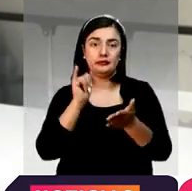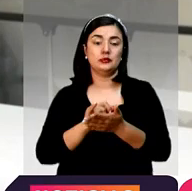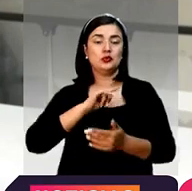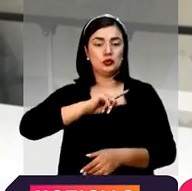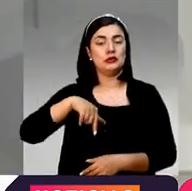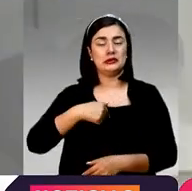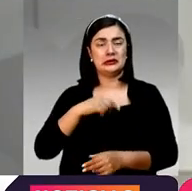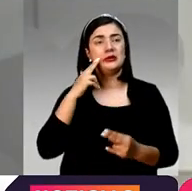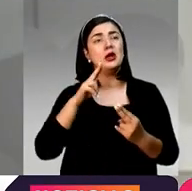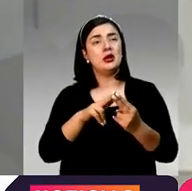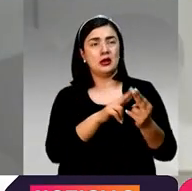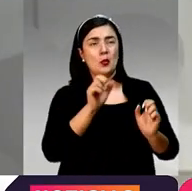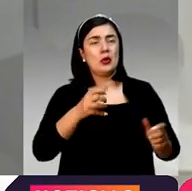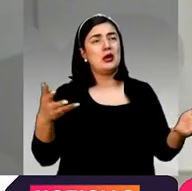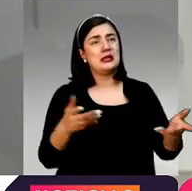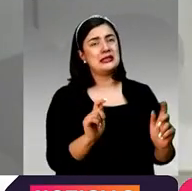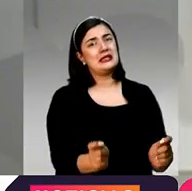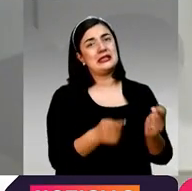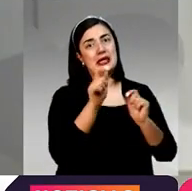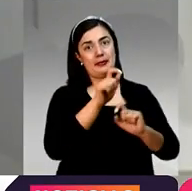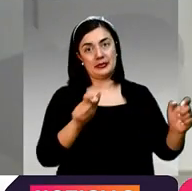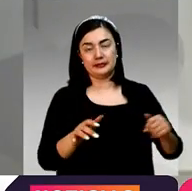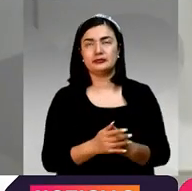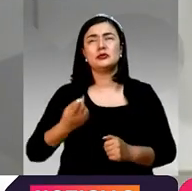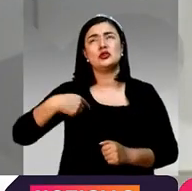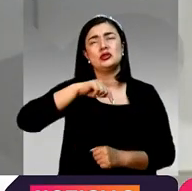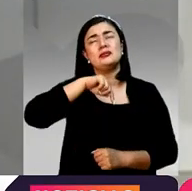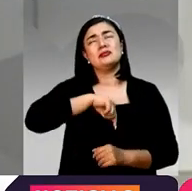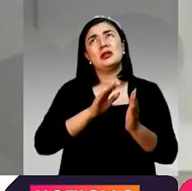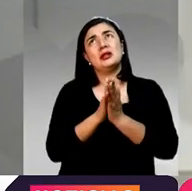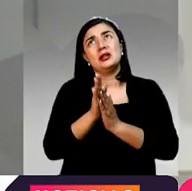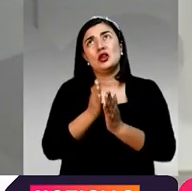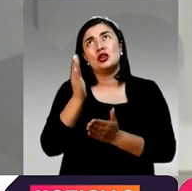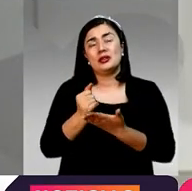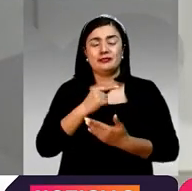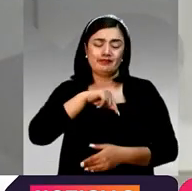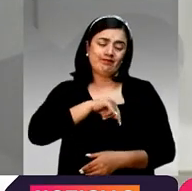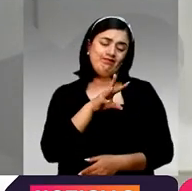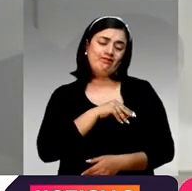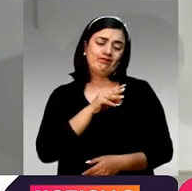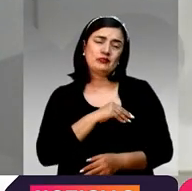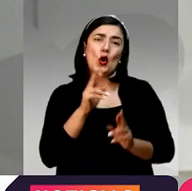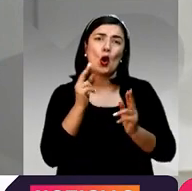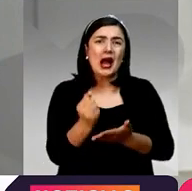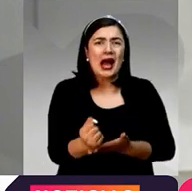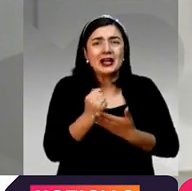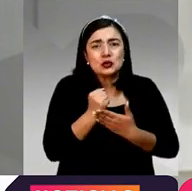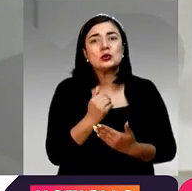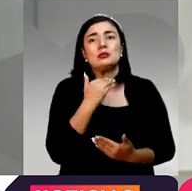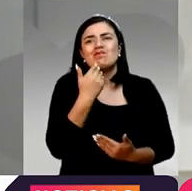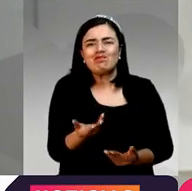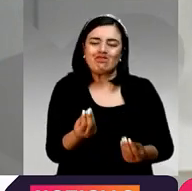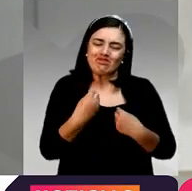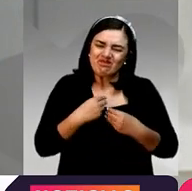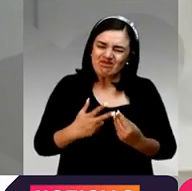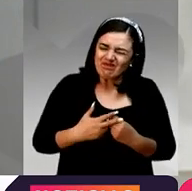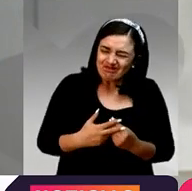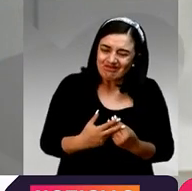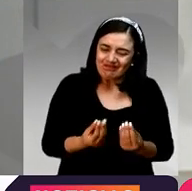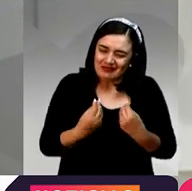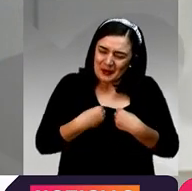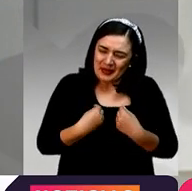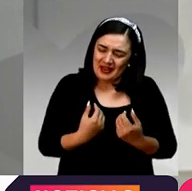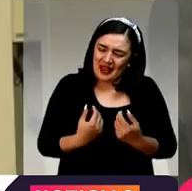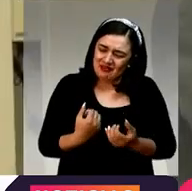gente se va a salvar. Nos sentimos con mucha esperanza y alegría. Sabemos que esto nos da muchas más herramientas para seguir luchando por